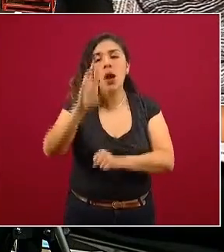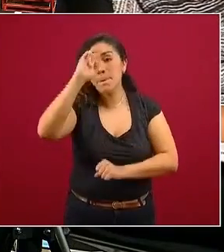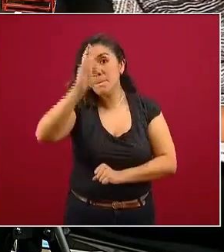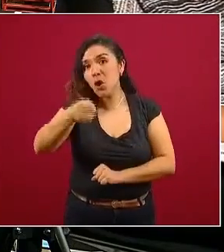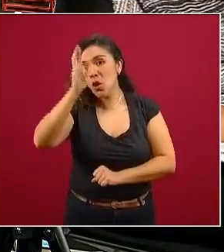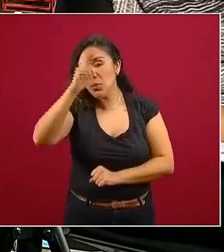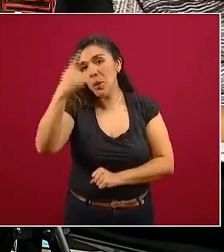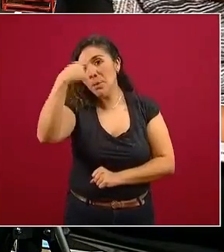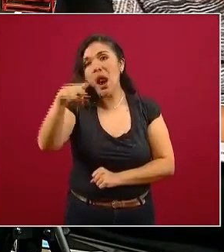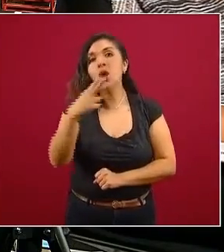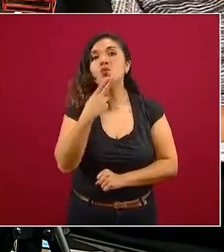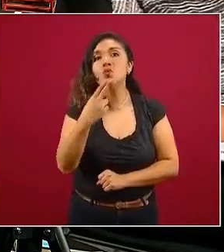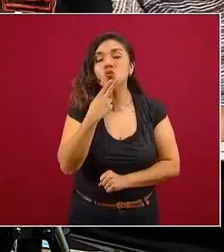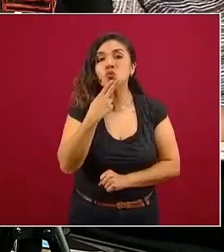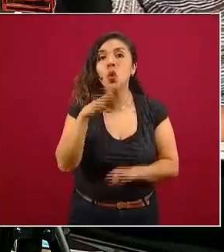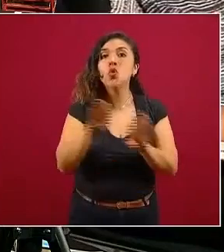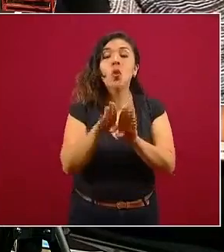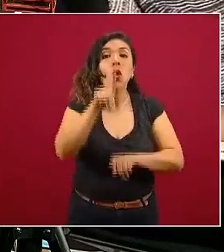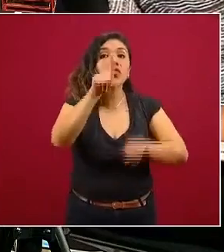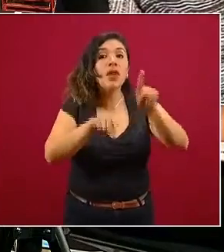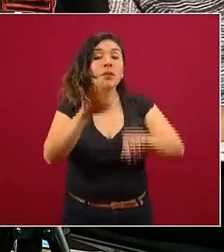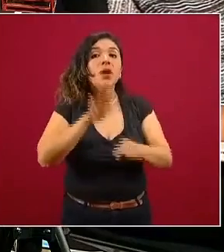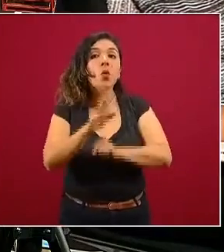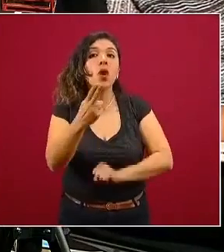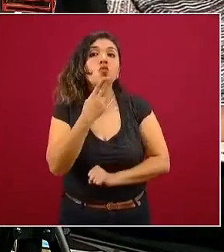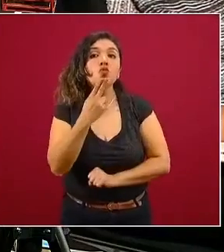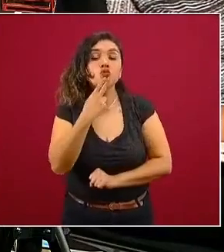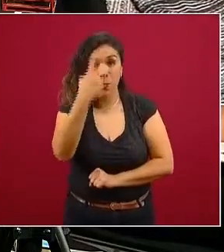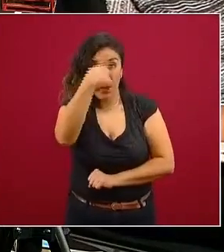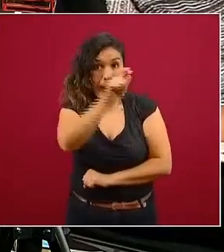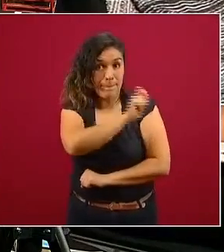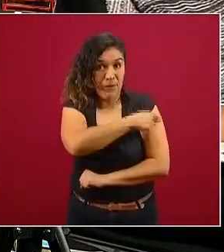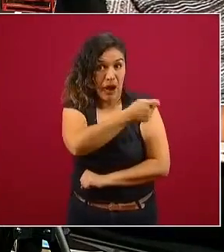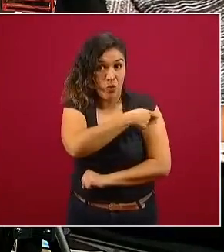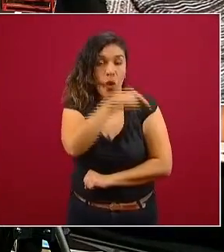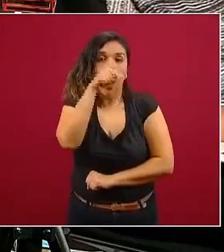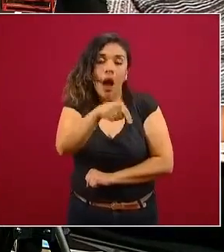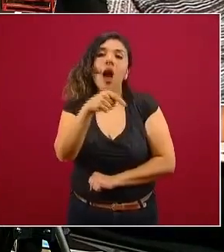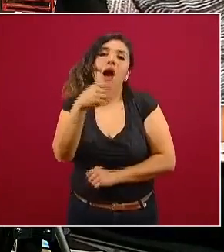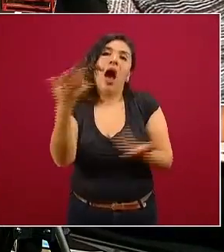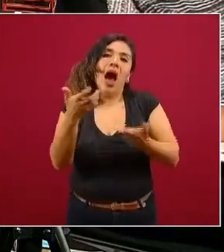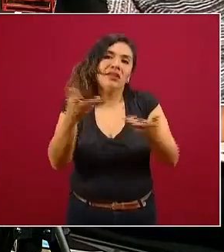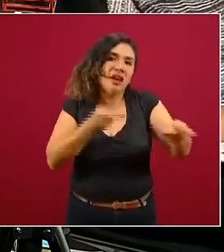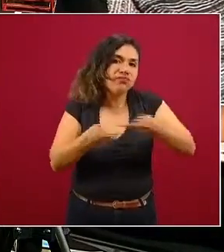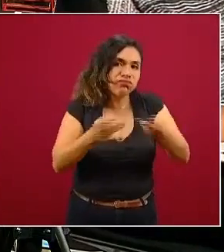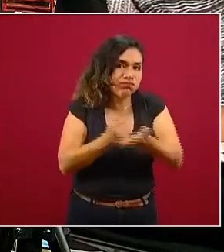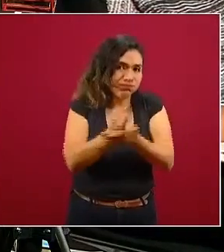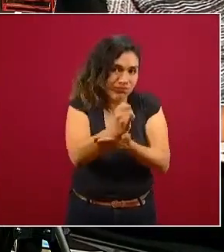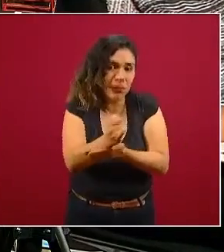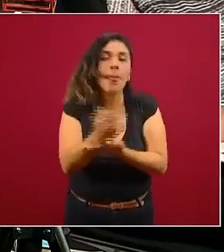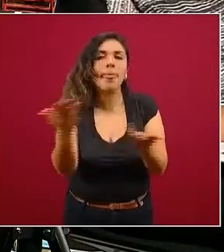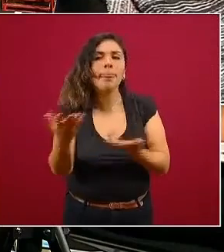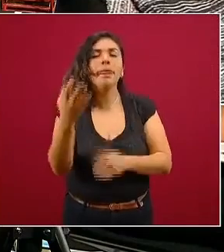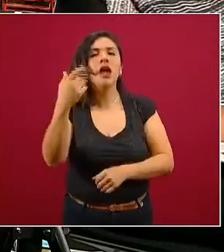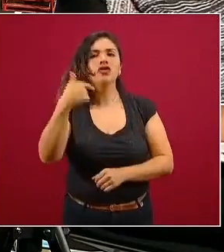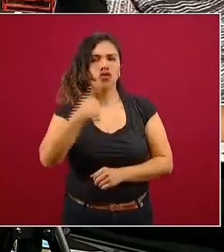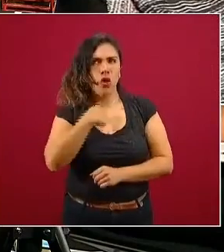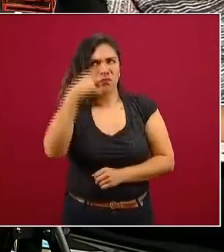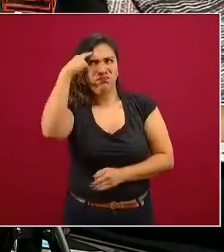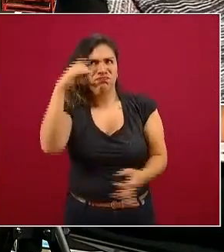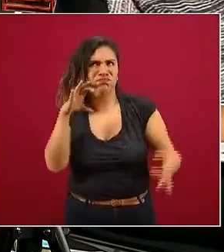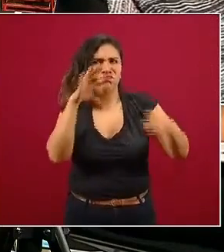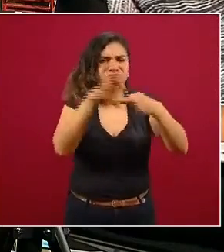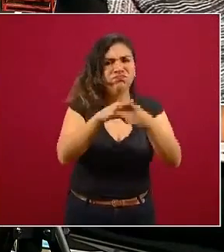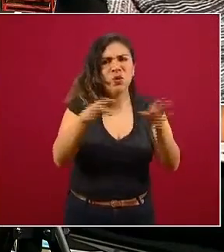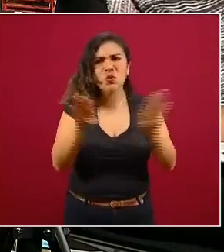restricciones de uso, ¿no? Dependiendo del uso que se le tenga que dar a la vacuna, ahí se va a decidir. Entonces, mi lógica